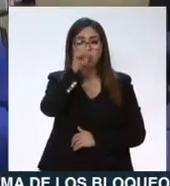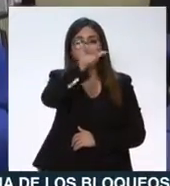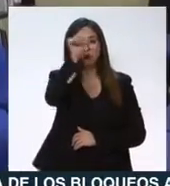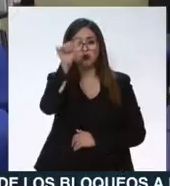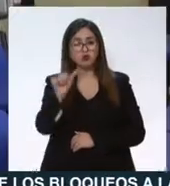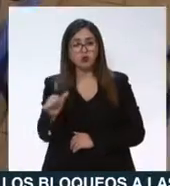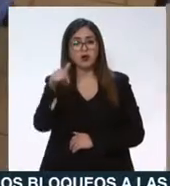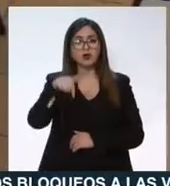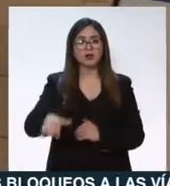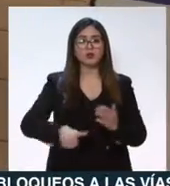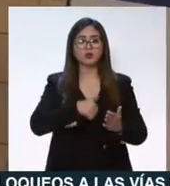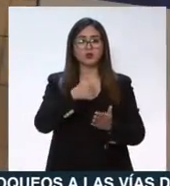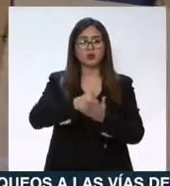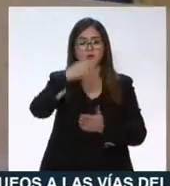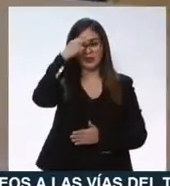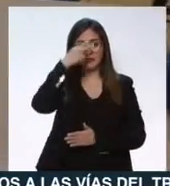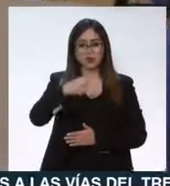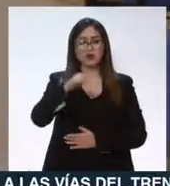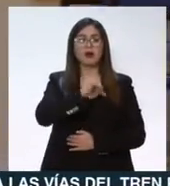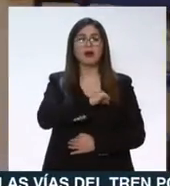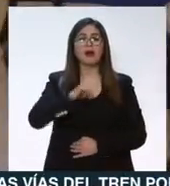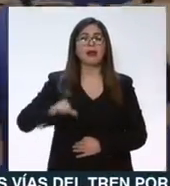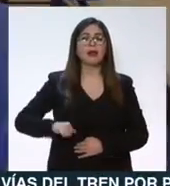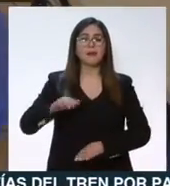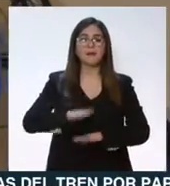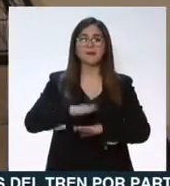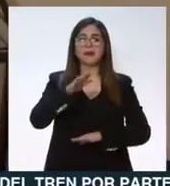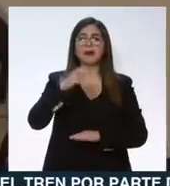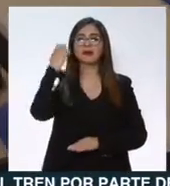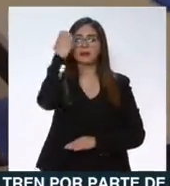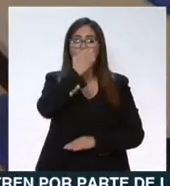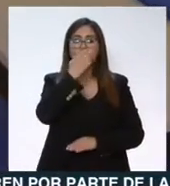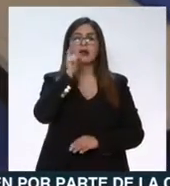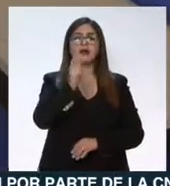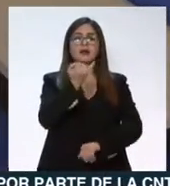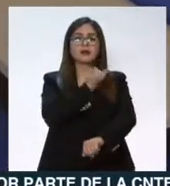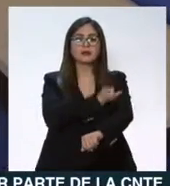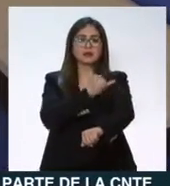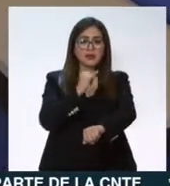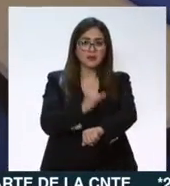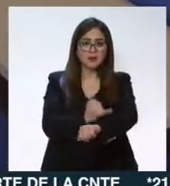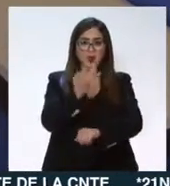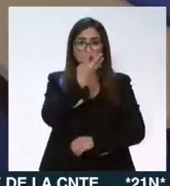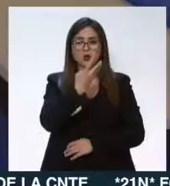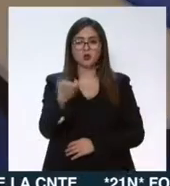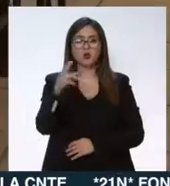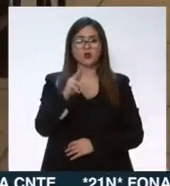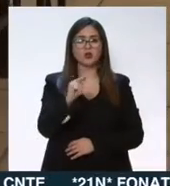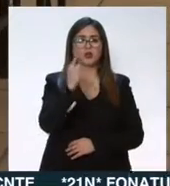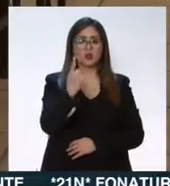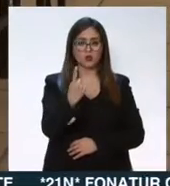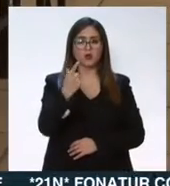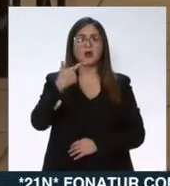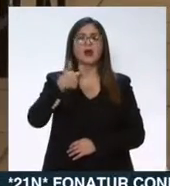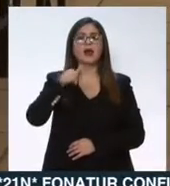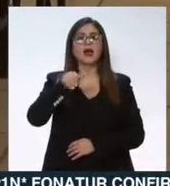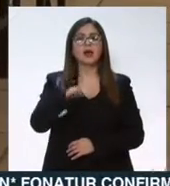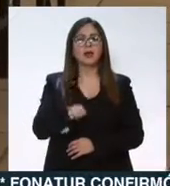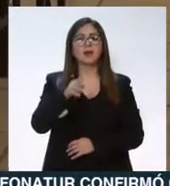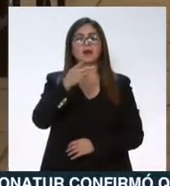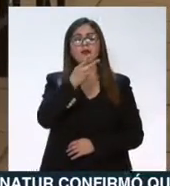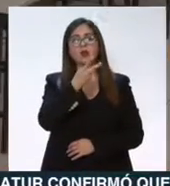la Ciudad de México. Las alcaldías con más escuelas dañadas fueron Iztapalapa con 481, Gustavo Amadero